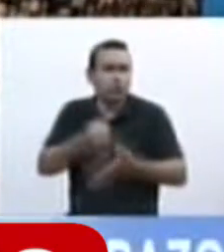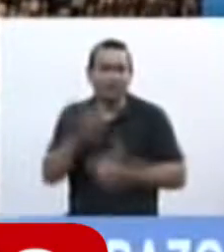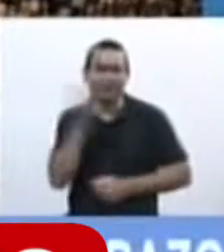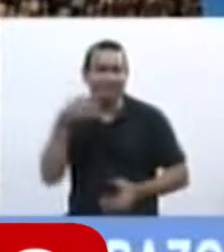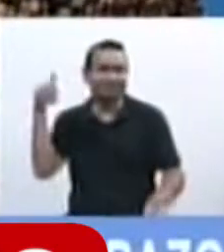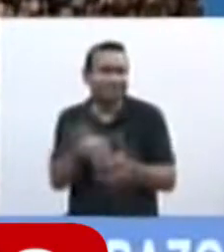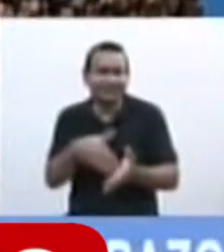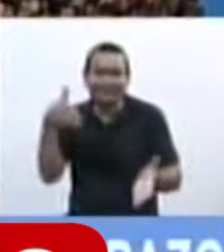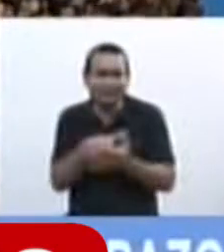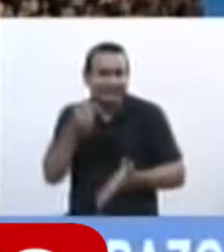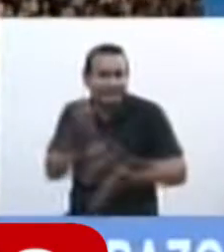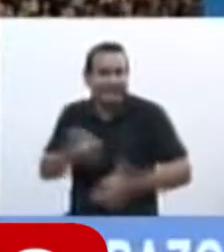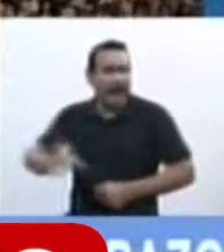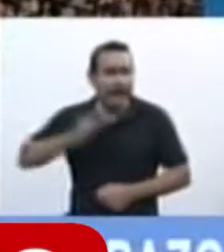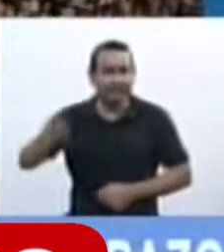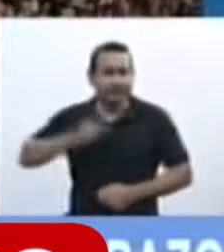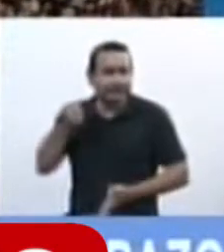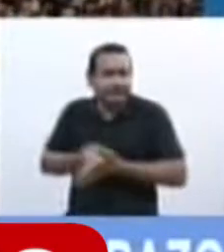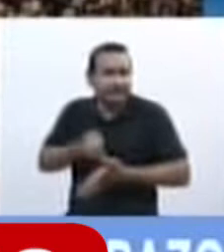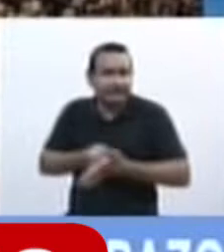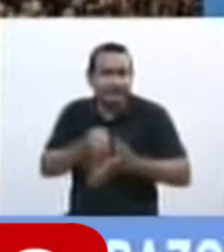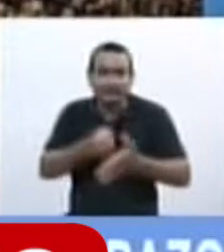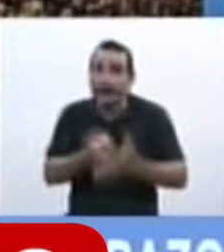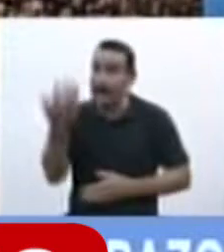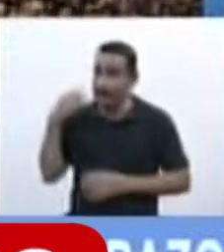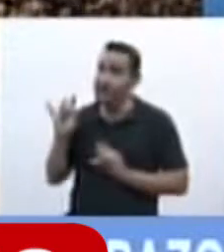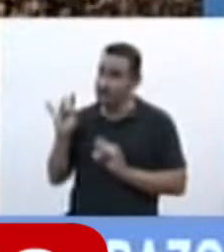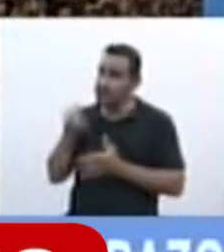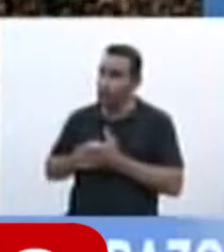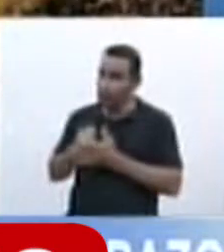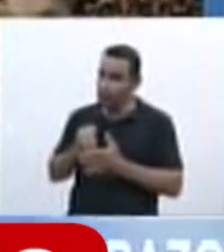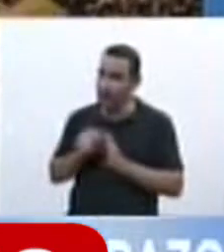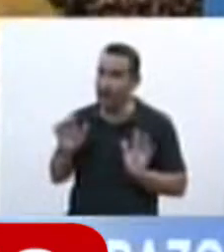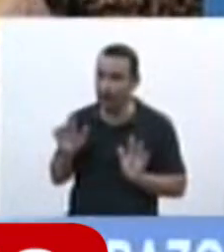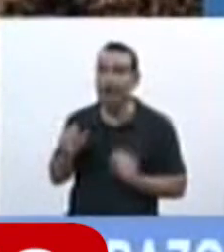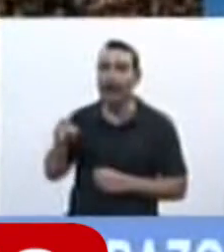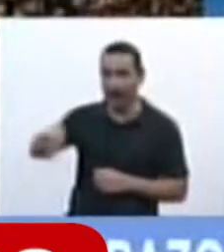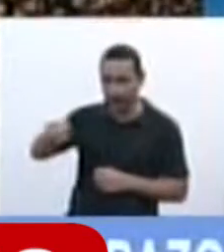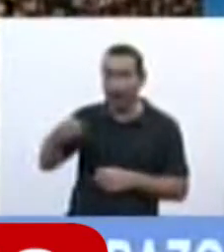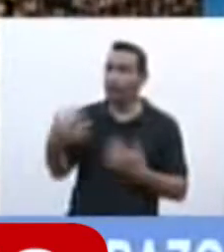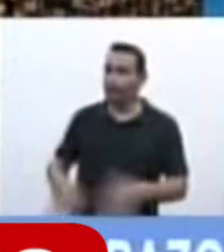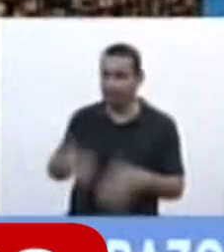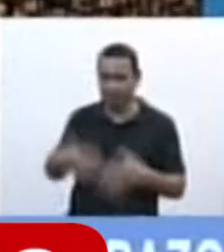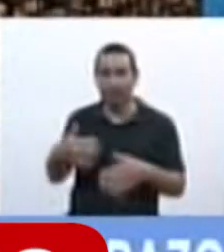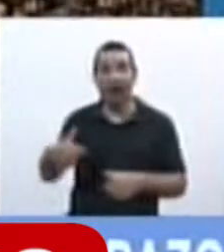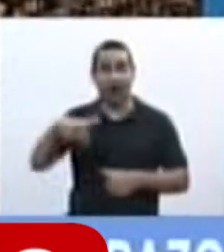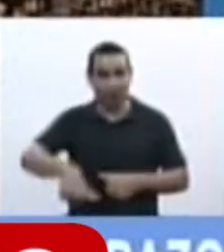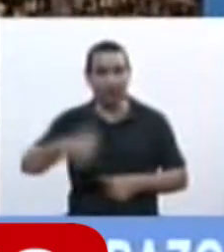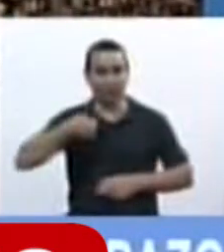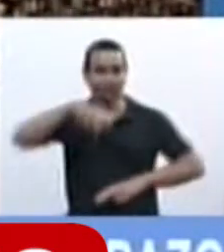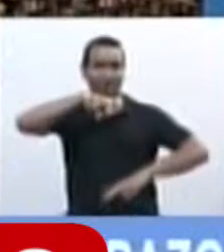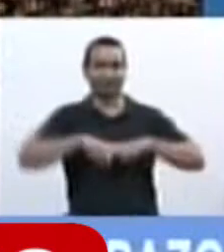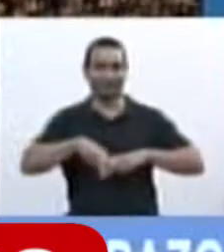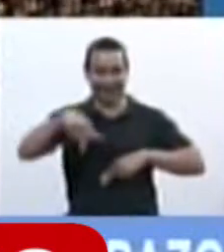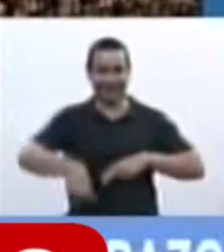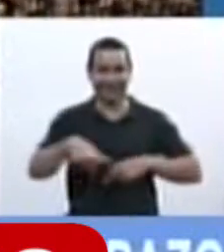de mujeres durante muchos años, cuando además era mucho más difícil luchar. Ellas hacen que yo hoy esté sentada acá